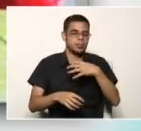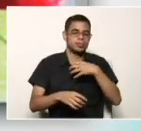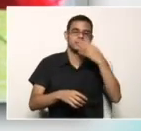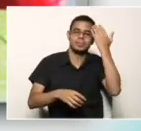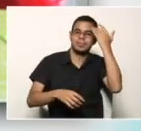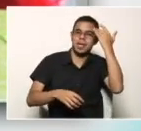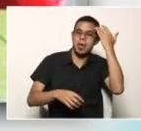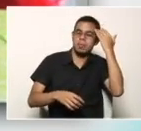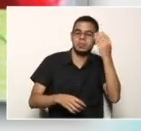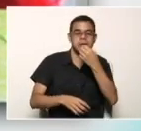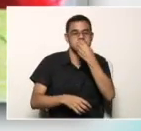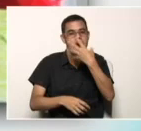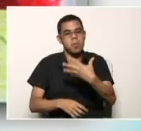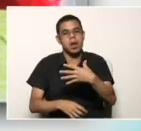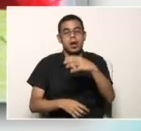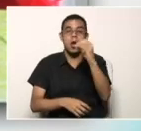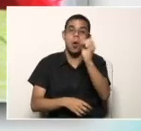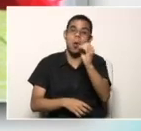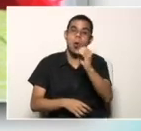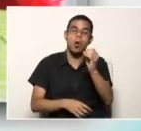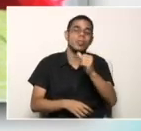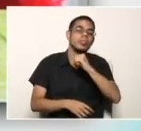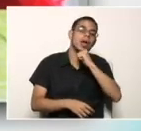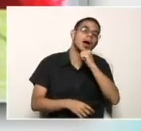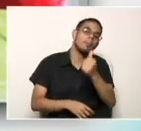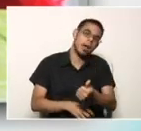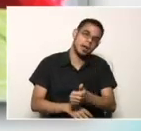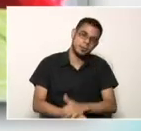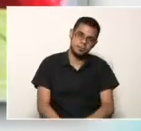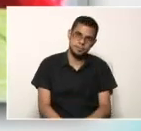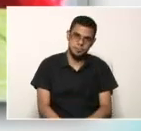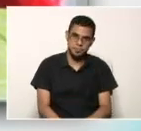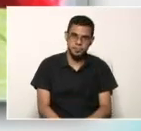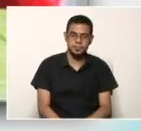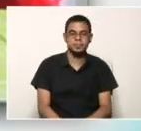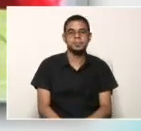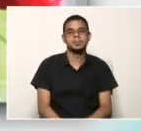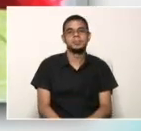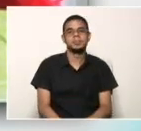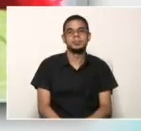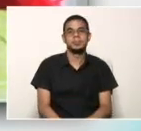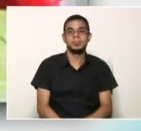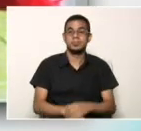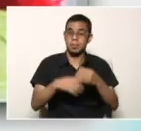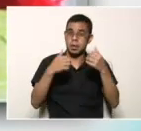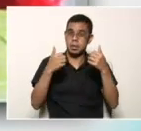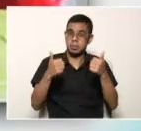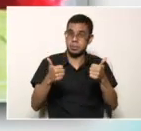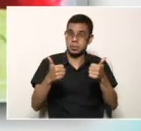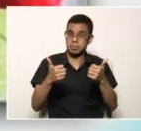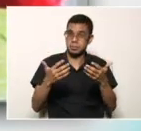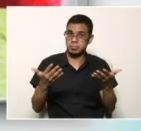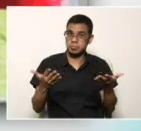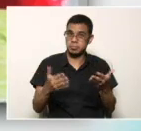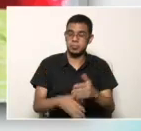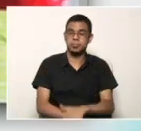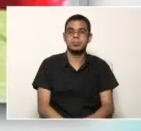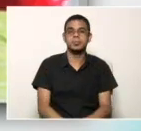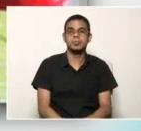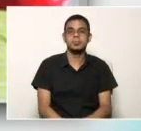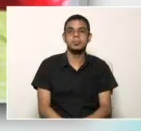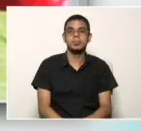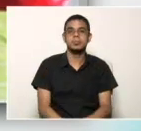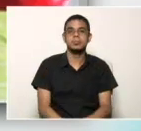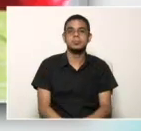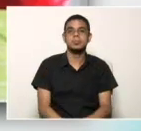tarjeta madre está en buen estado o está dañada en ese caso, ¿bien? Entonces, procede. Entonces, haga